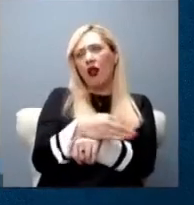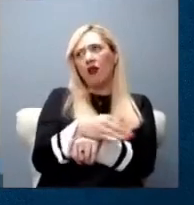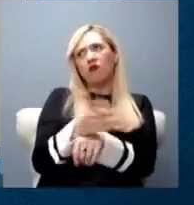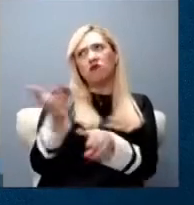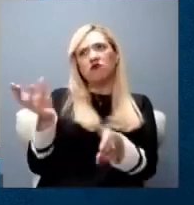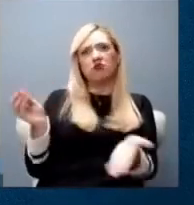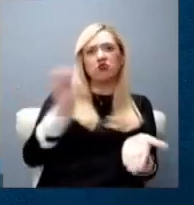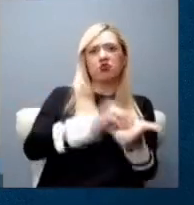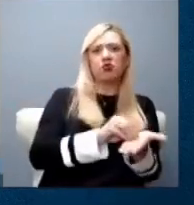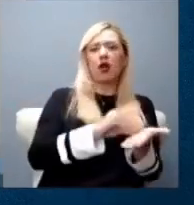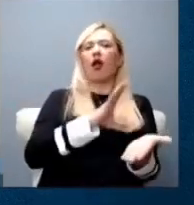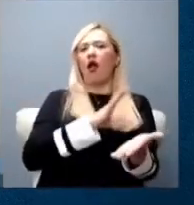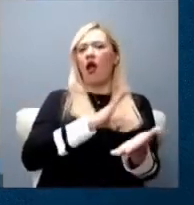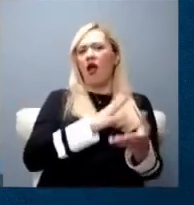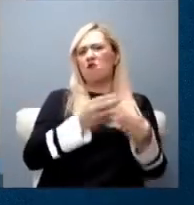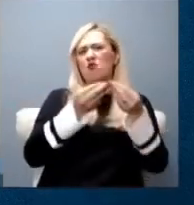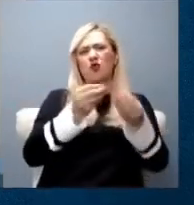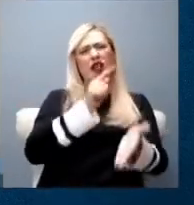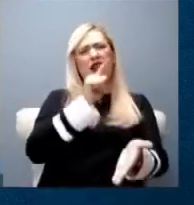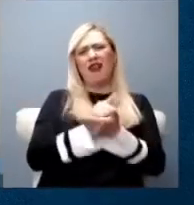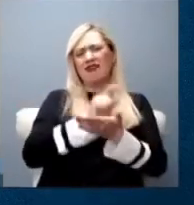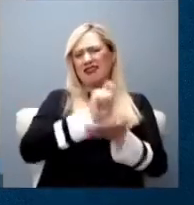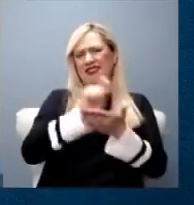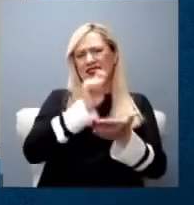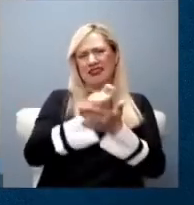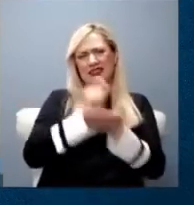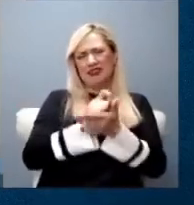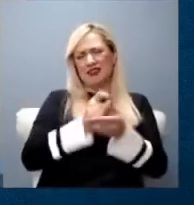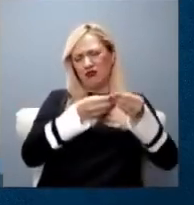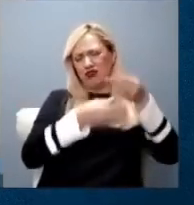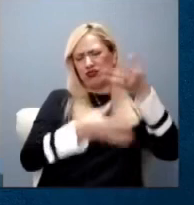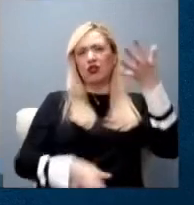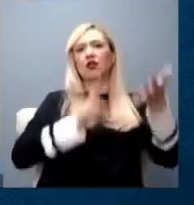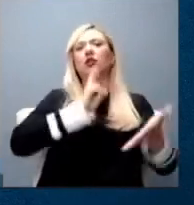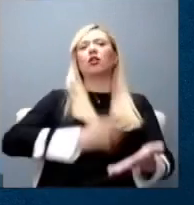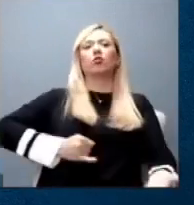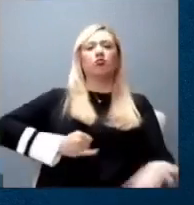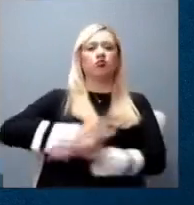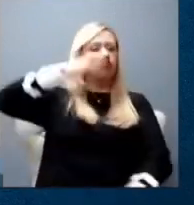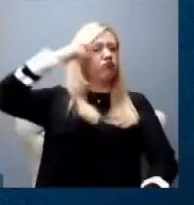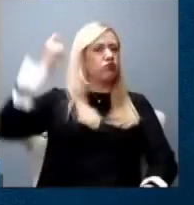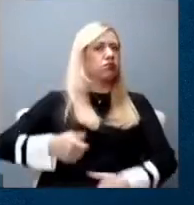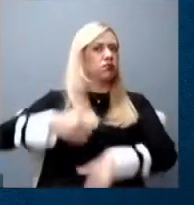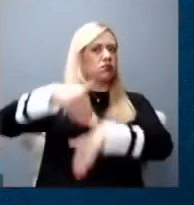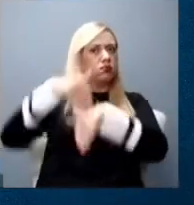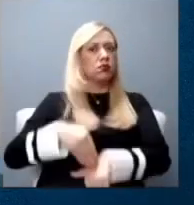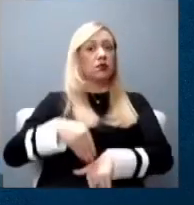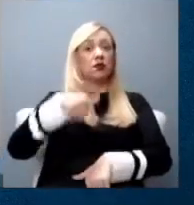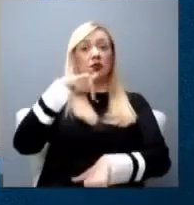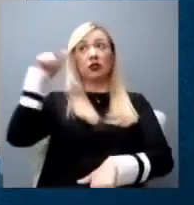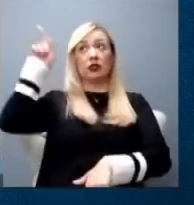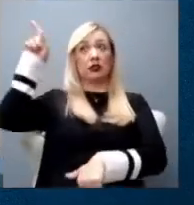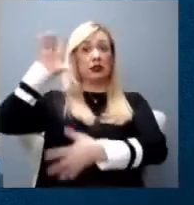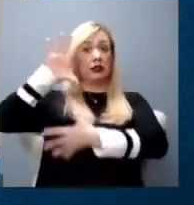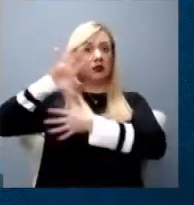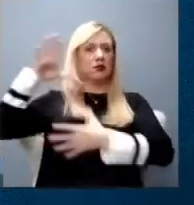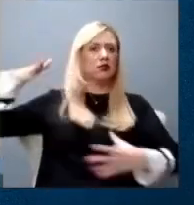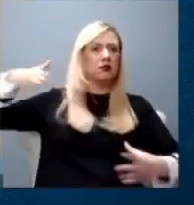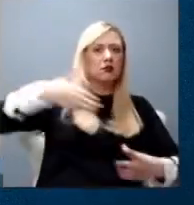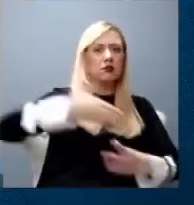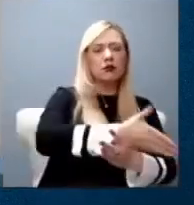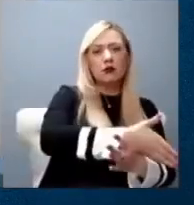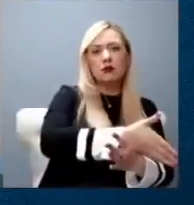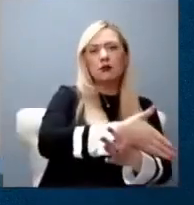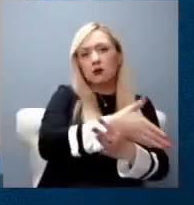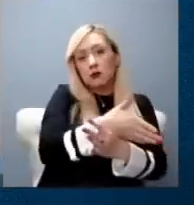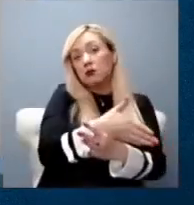un corpus de jurisprudencia, de casos donde el sistema interamericano intervino aún cuando no se hubiesen